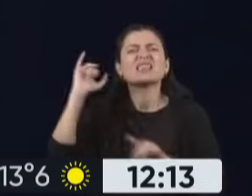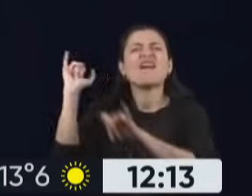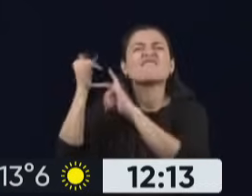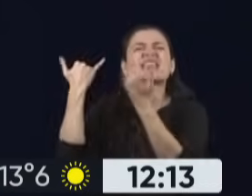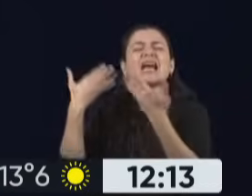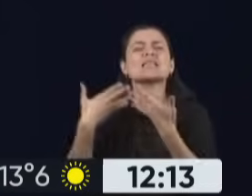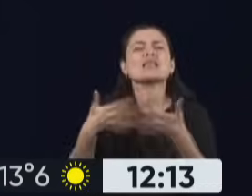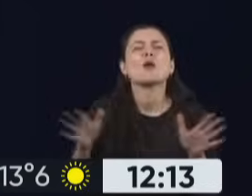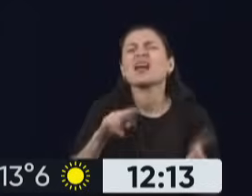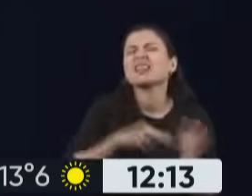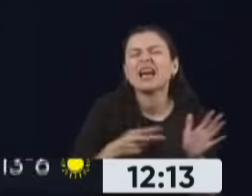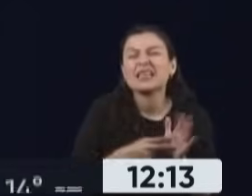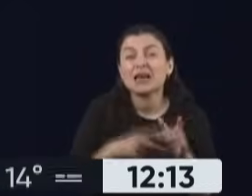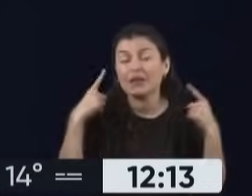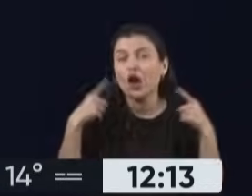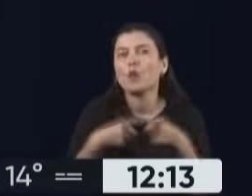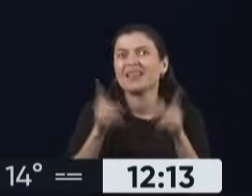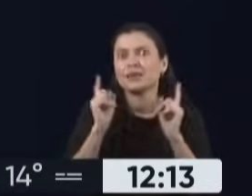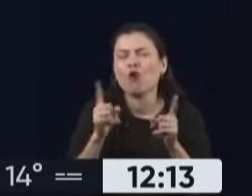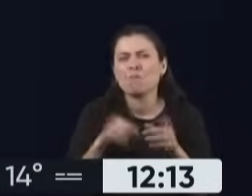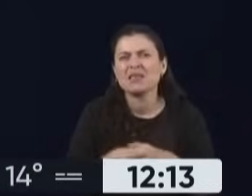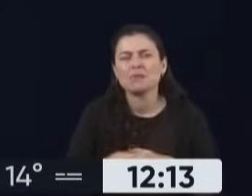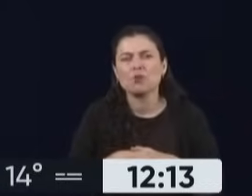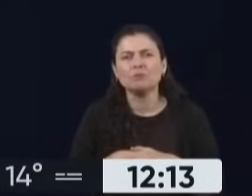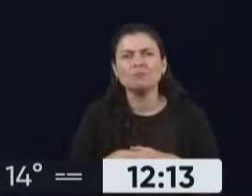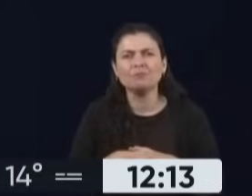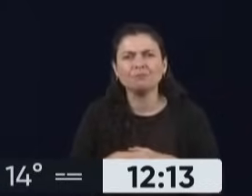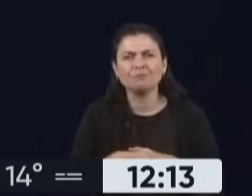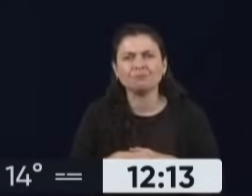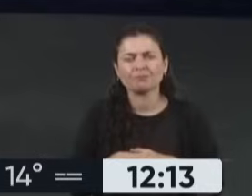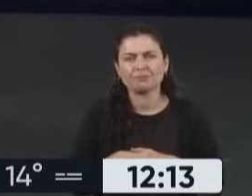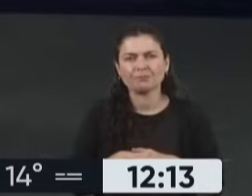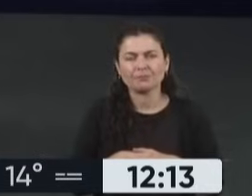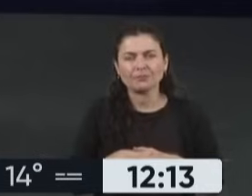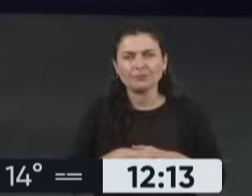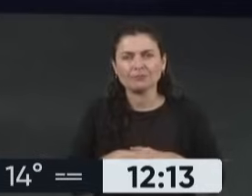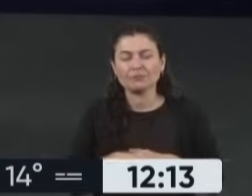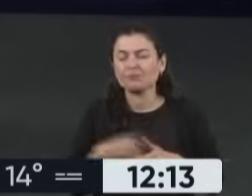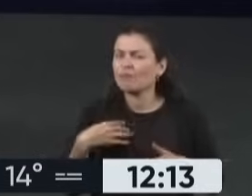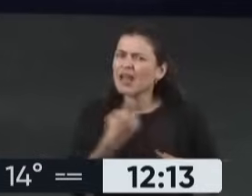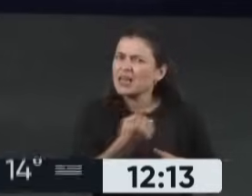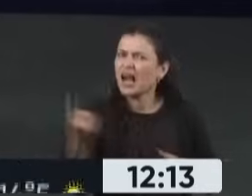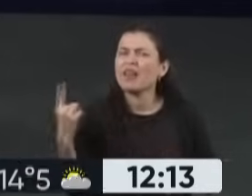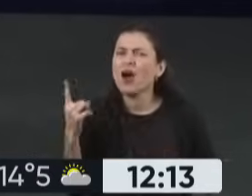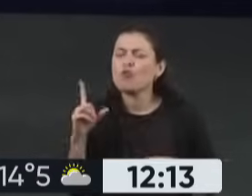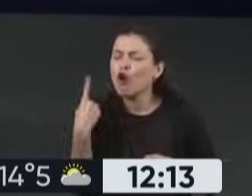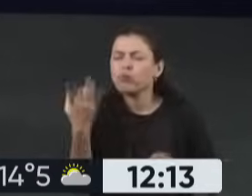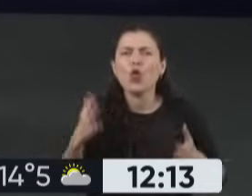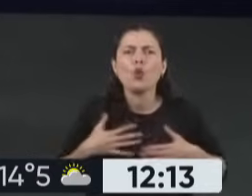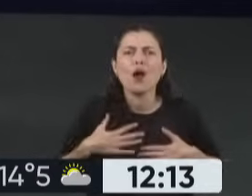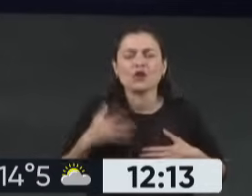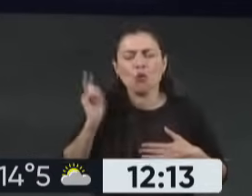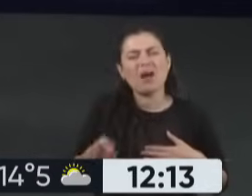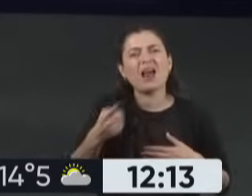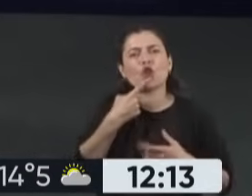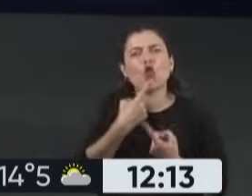se centra con ese objetivo en un mismo concepto que estamos hablando acá, que es que cada uno es dueño de lo suyo, cada uno es